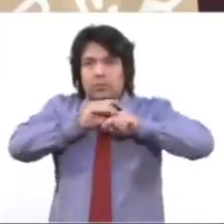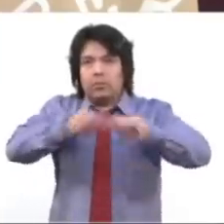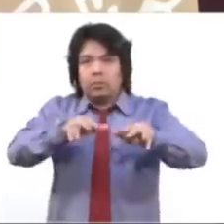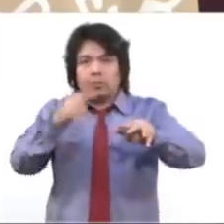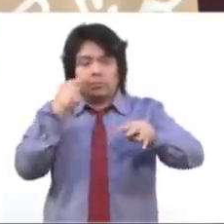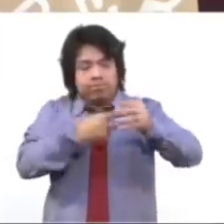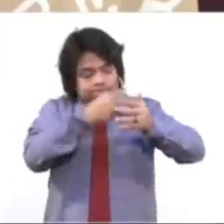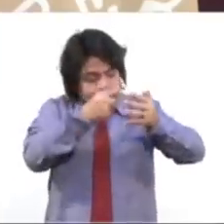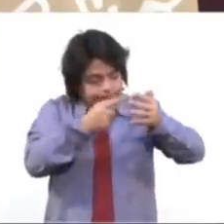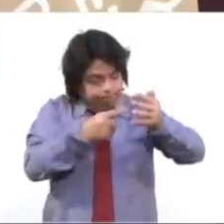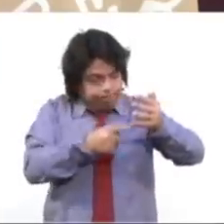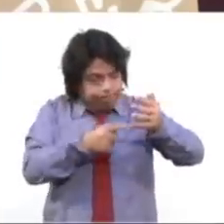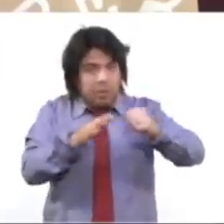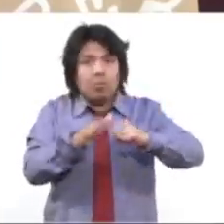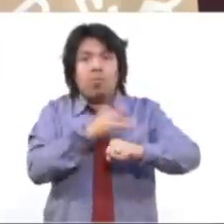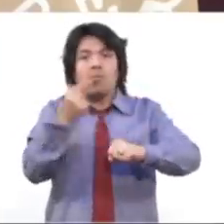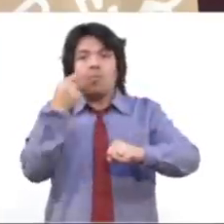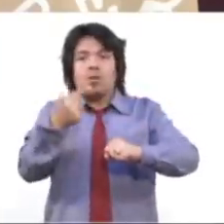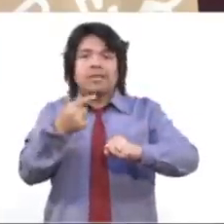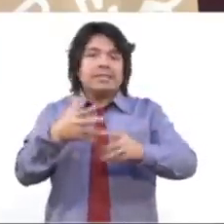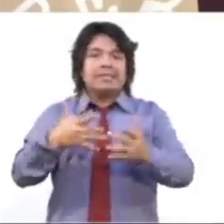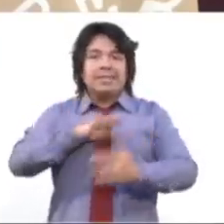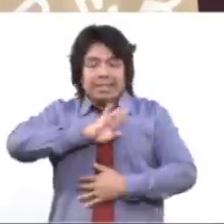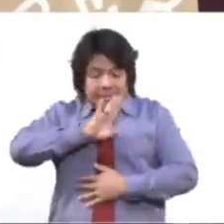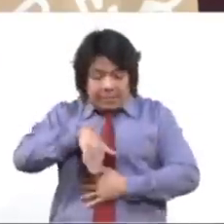el cual concluye que falleció por trauma múltiple.